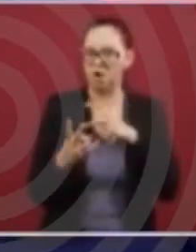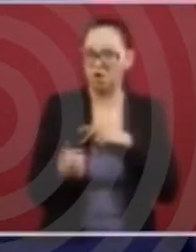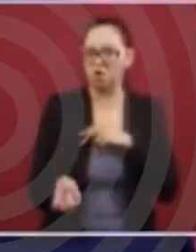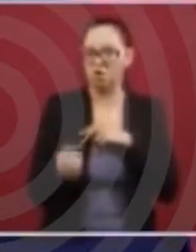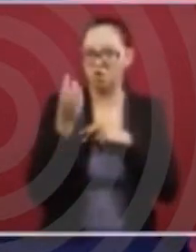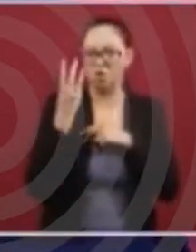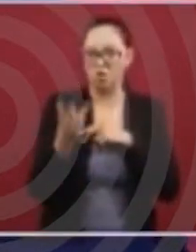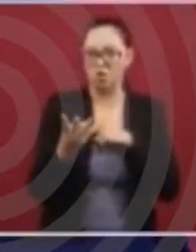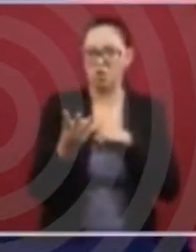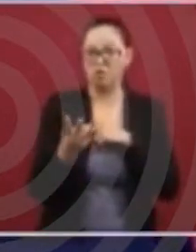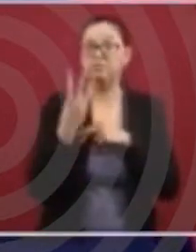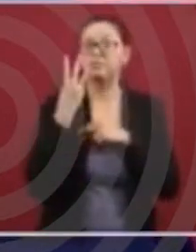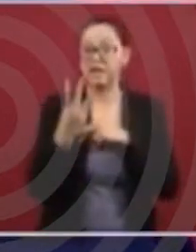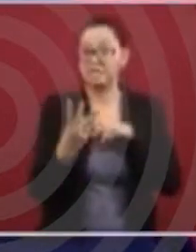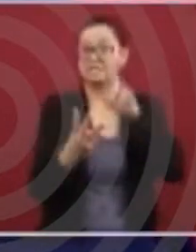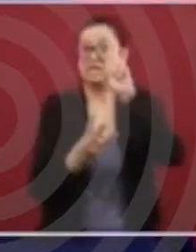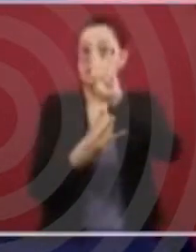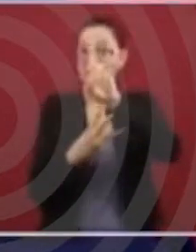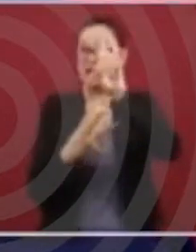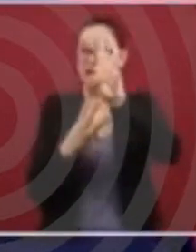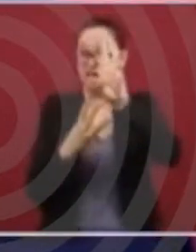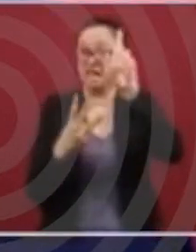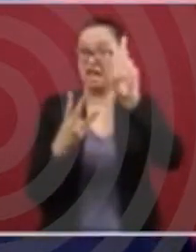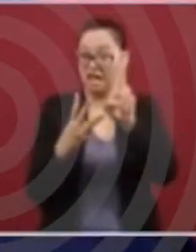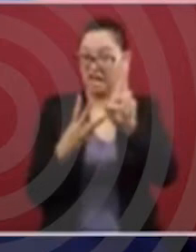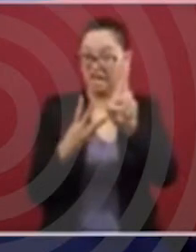la 3R, ¿sí?